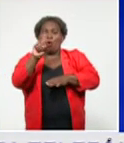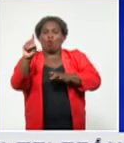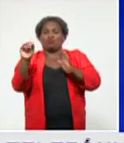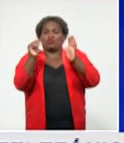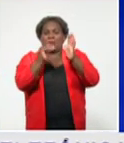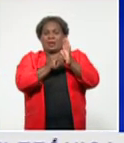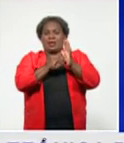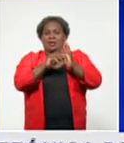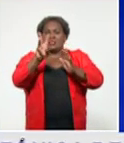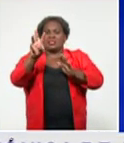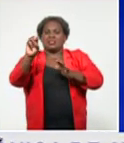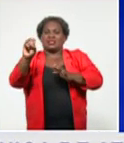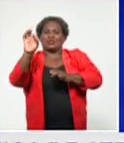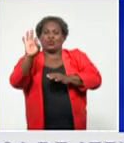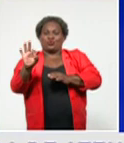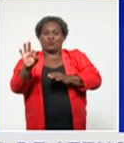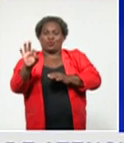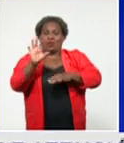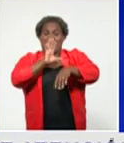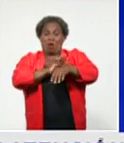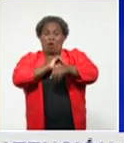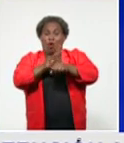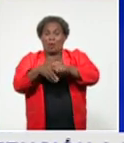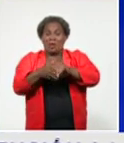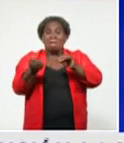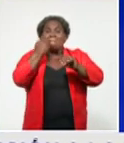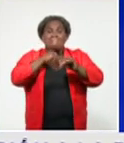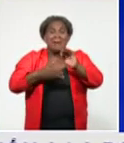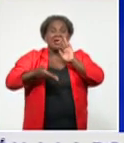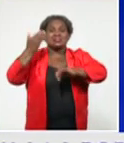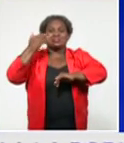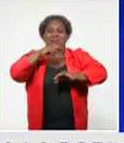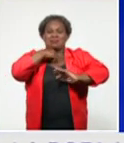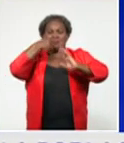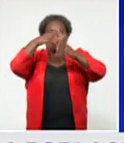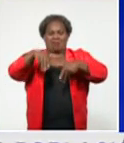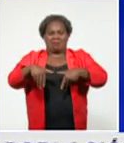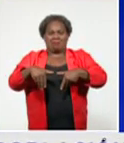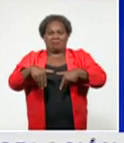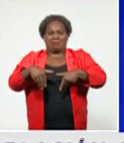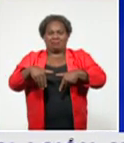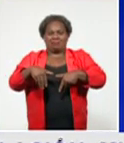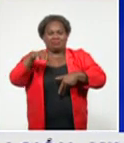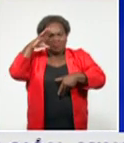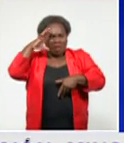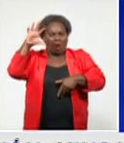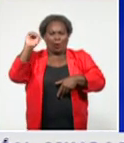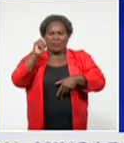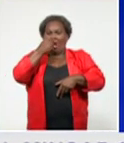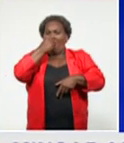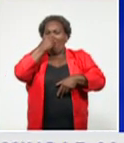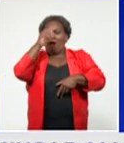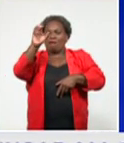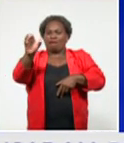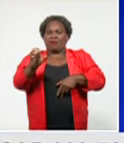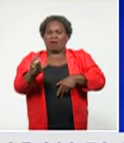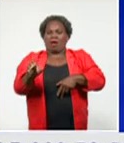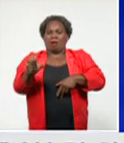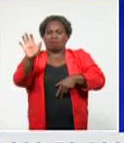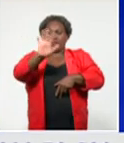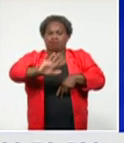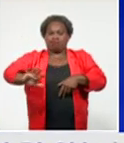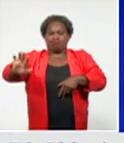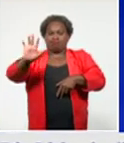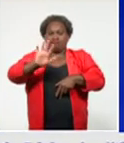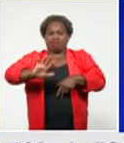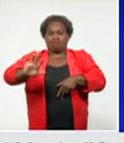11.308 fallecidos. Entonces, ustedes se dan cuenta de que en la región africana pues también